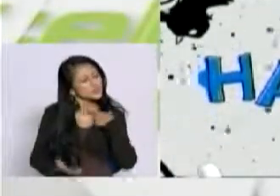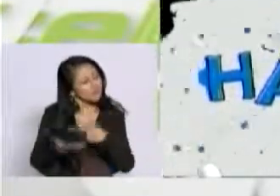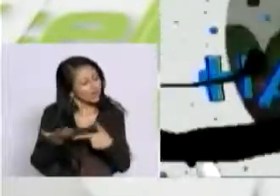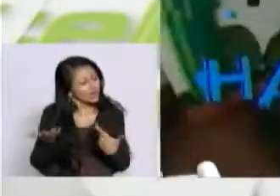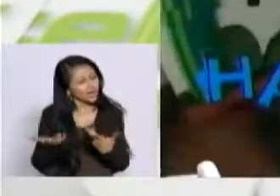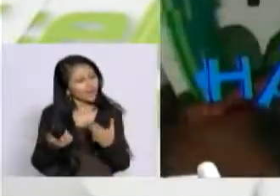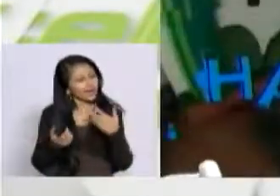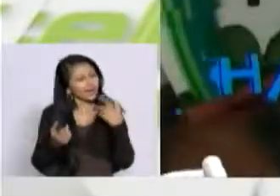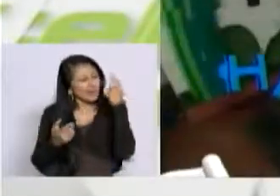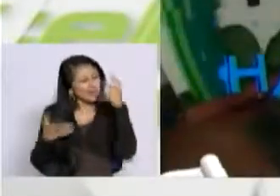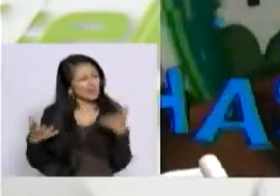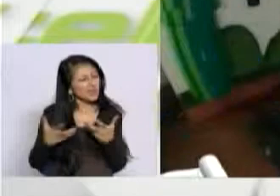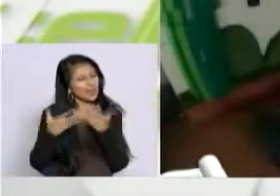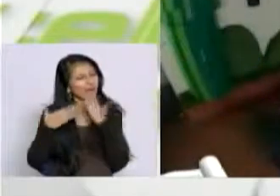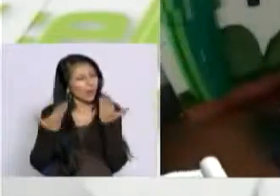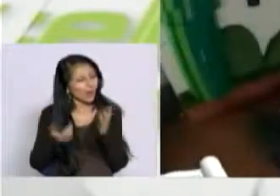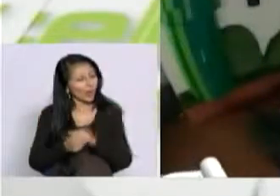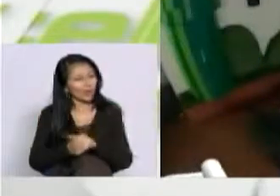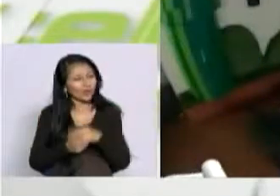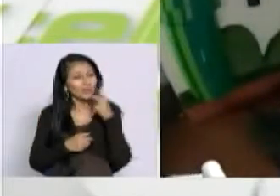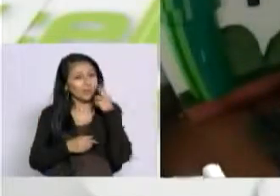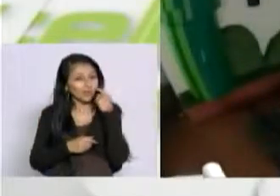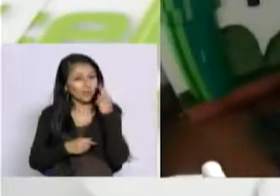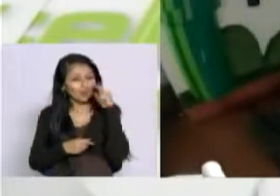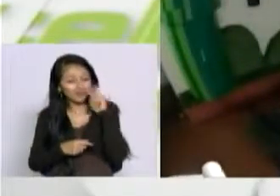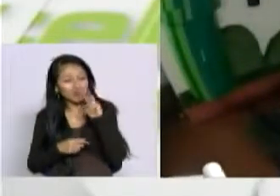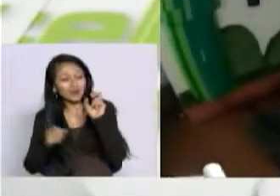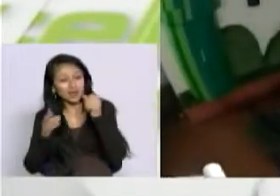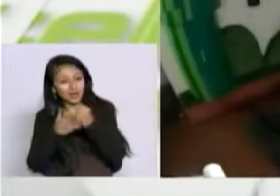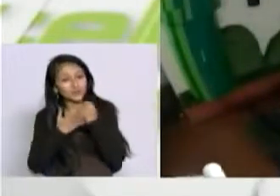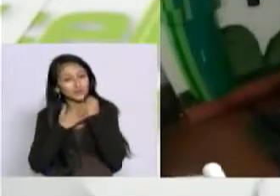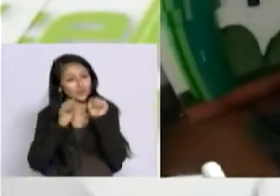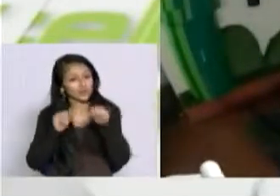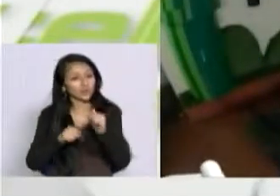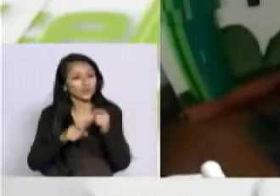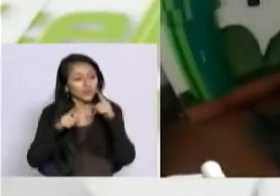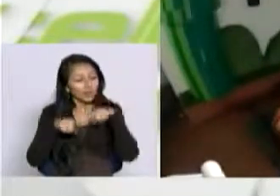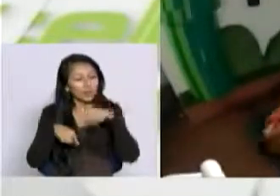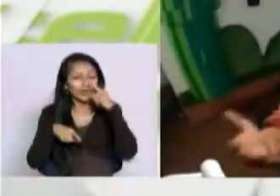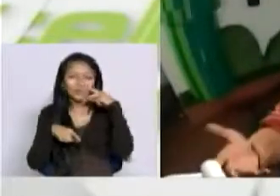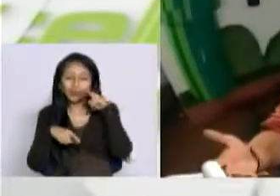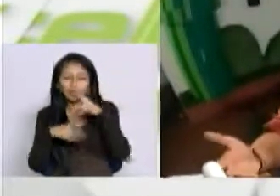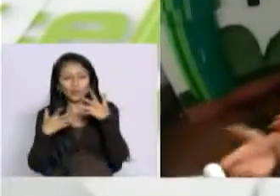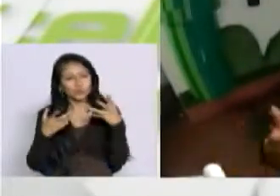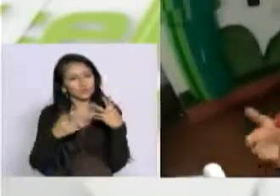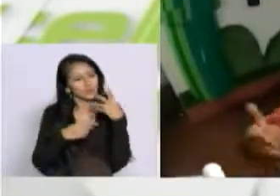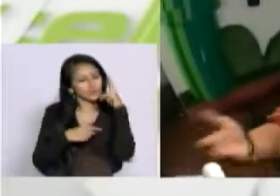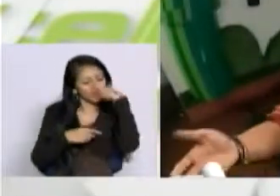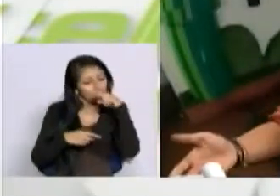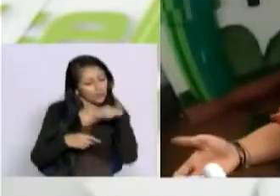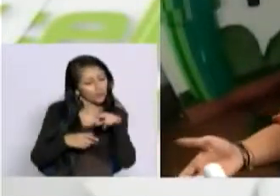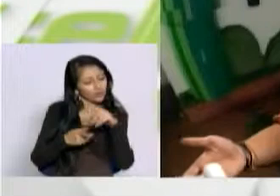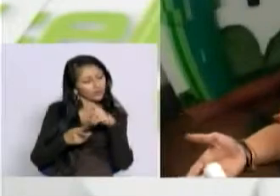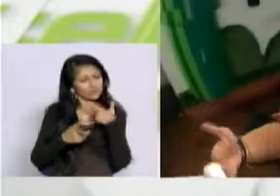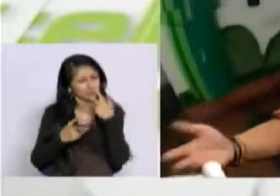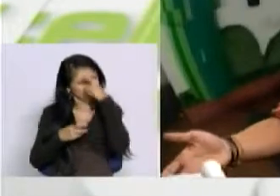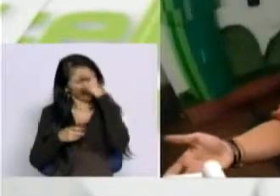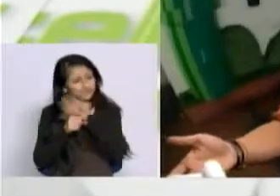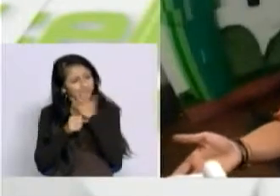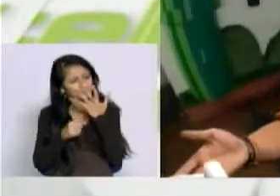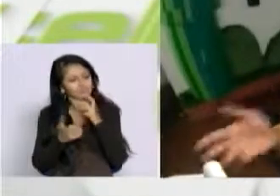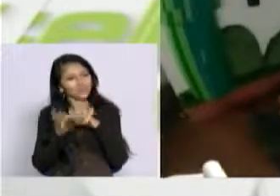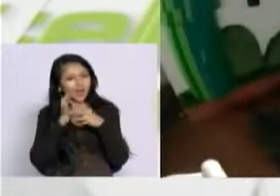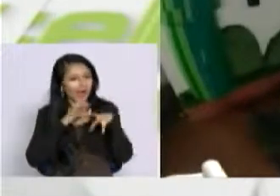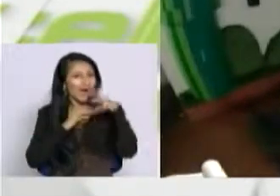tendencia en la vida de sus hijos, y van a aprender muchas cosas que a sus hijos también le molestan y que pueden ellos como cambiar esos hábitos de